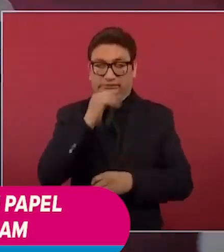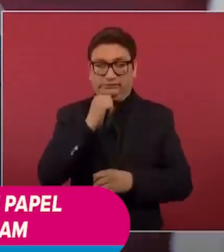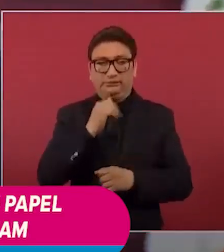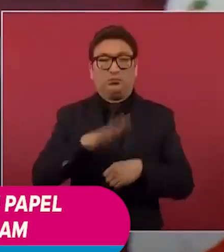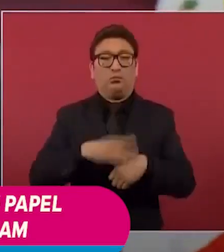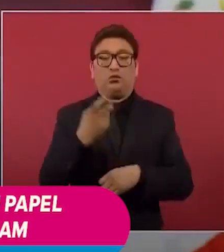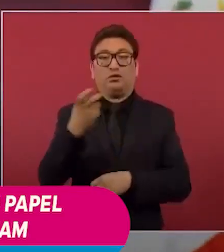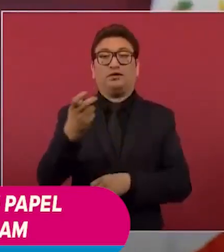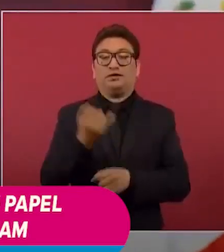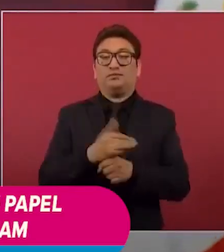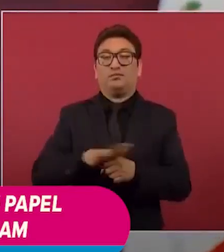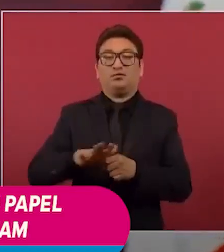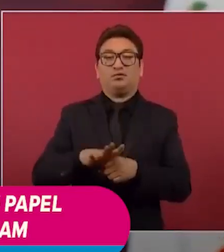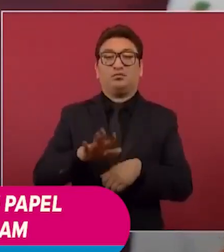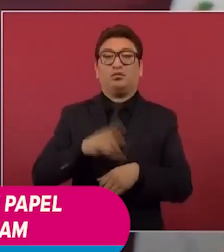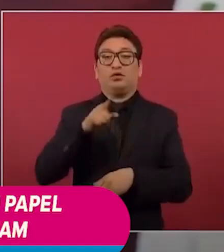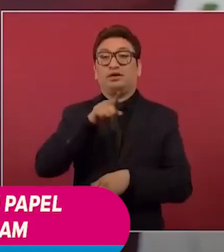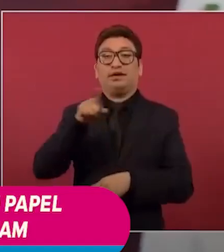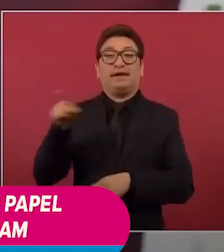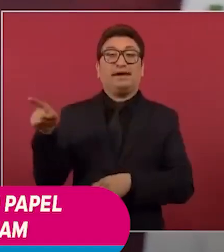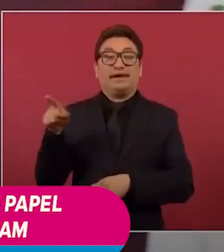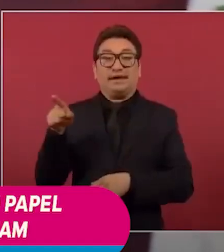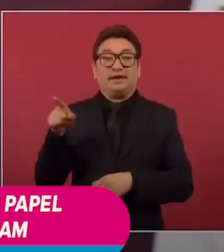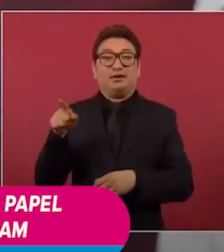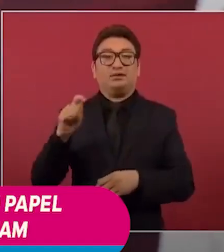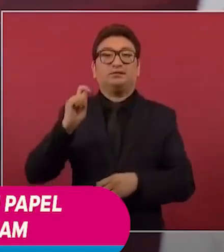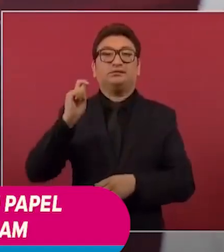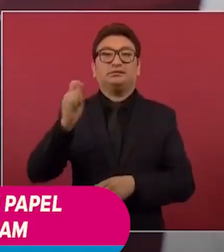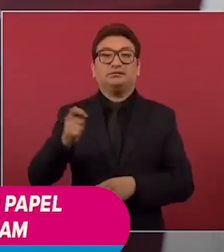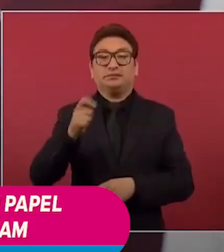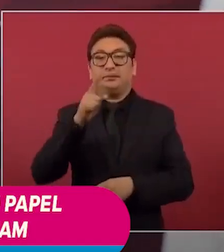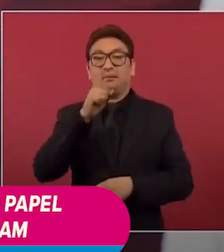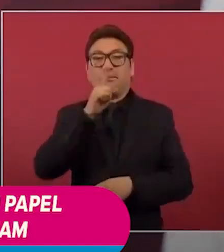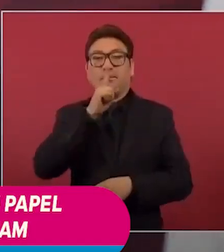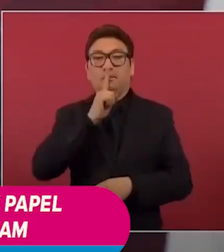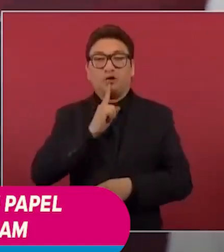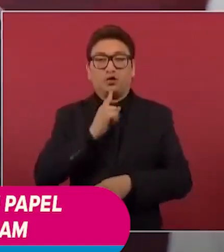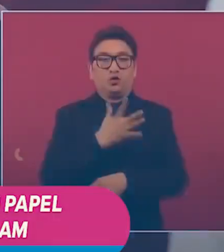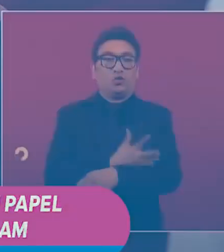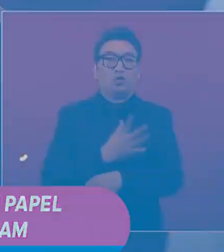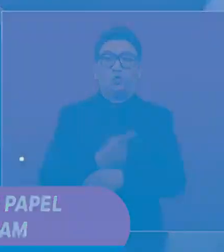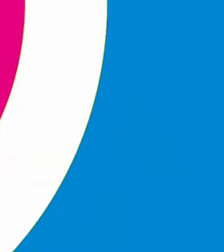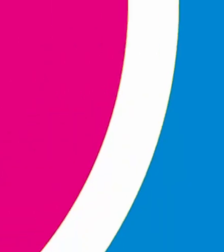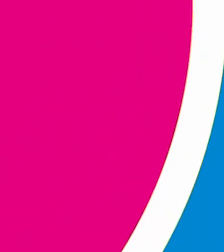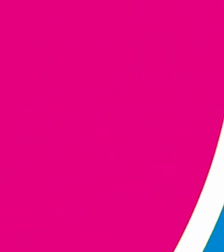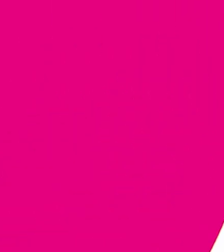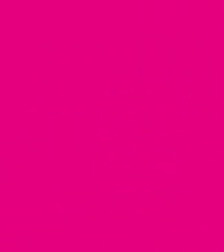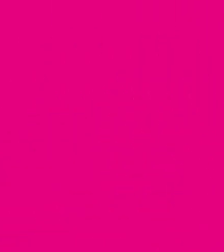es un acto de deshonestidad, como se le vea.